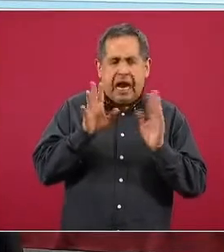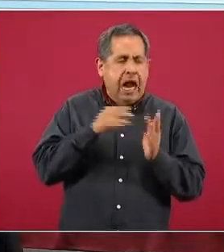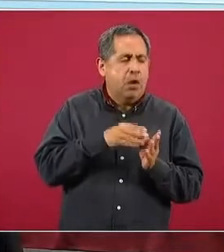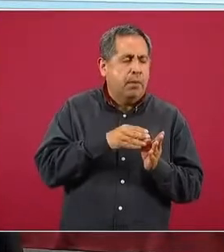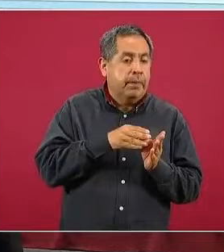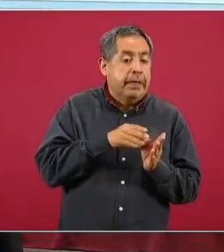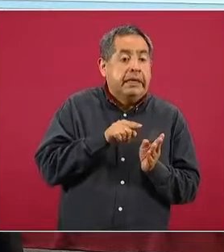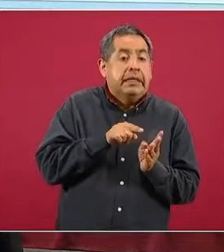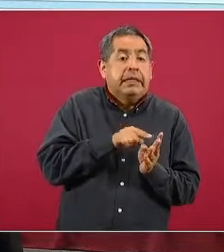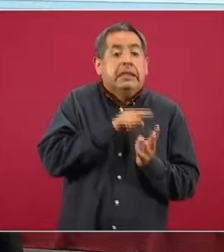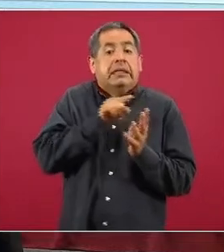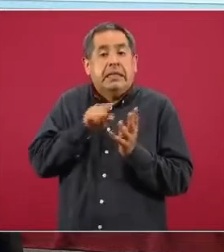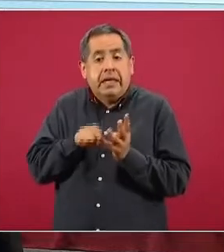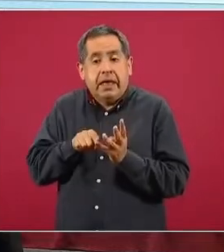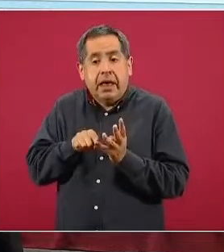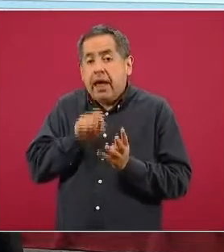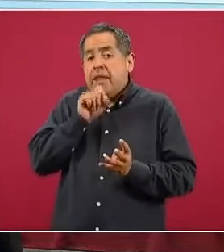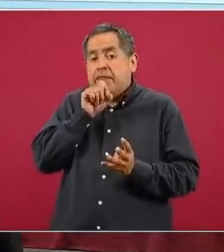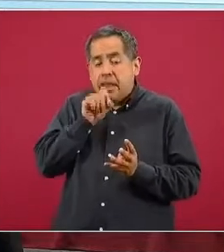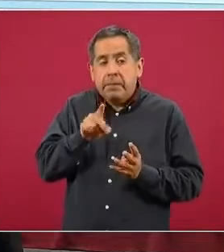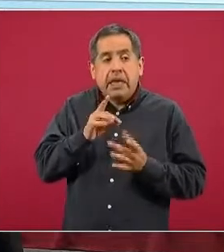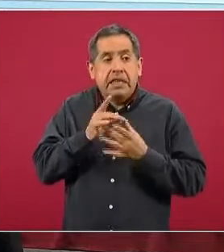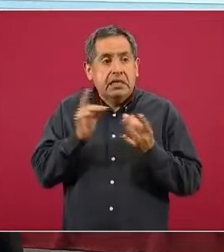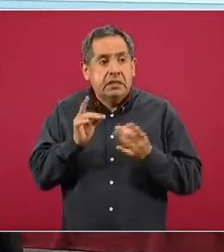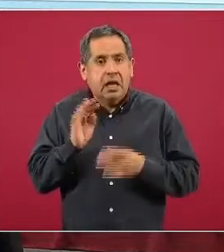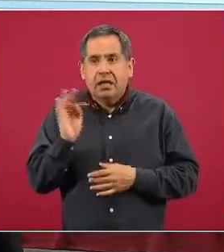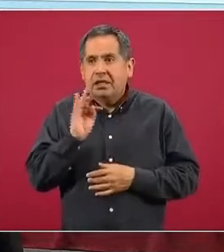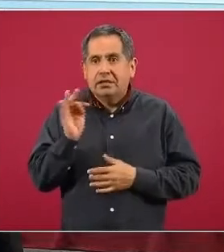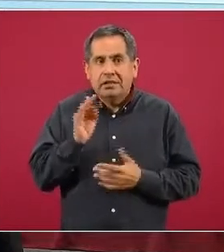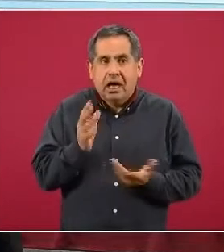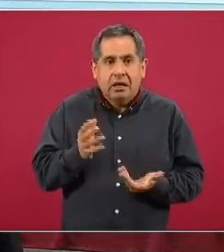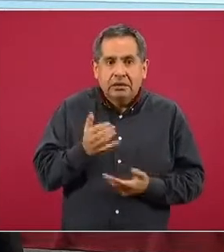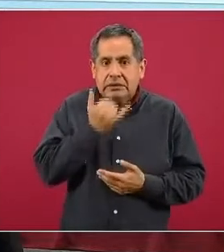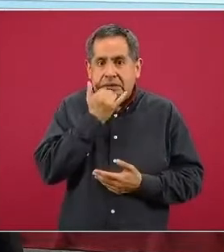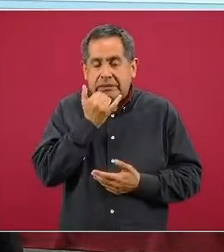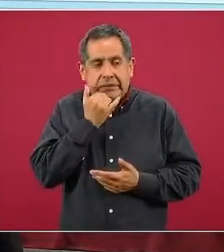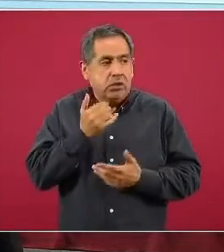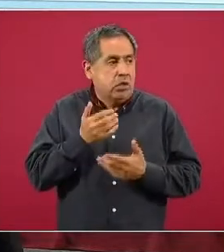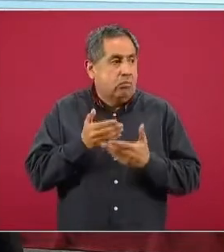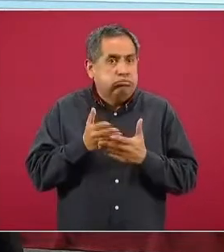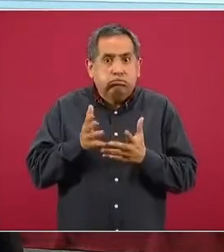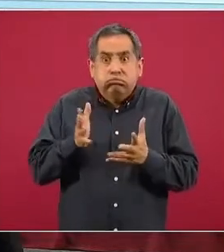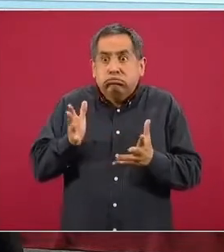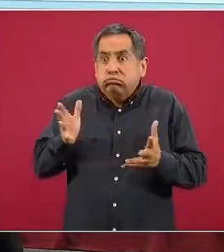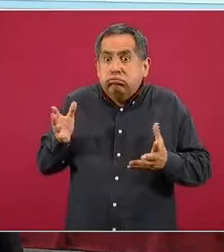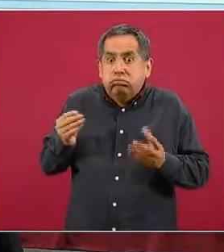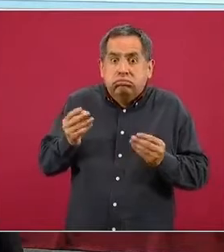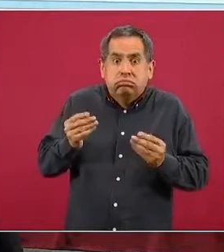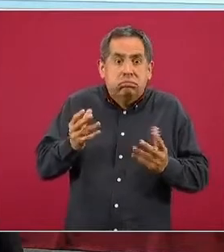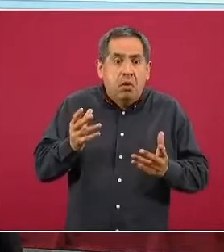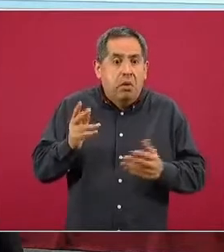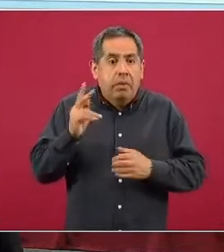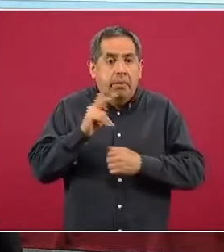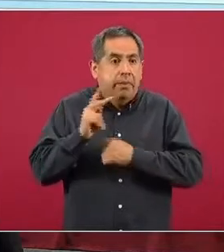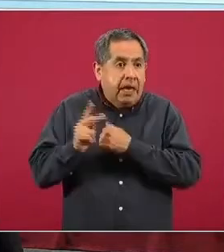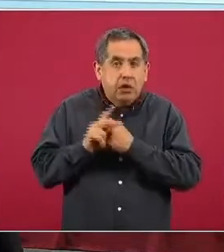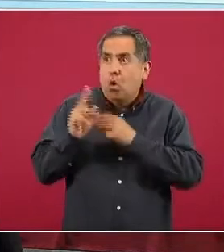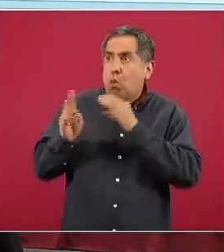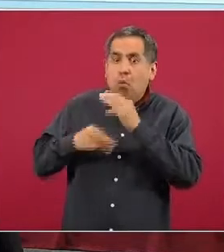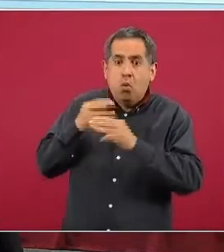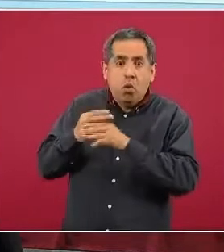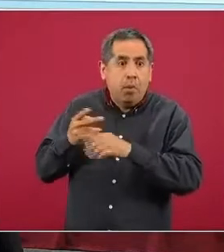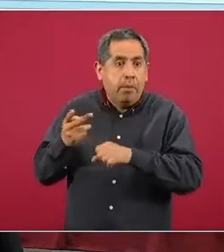también contempla el escenario, ya sea localizado o incluso generalizado en el país y el